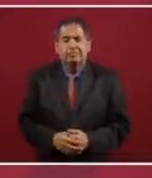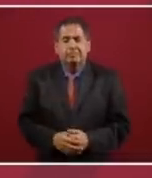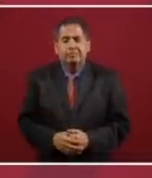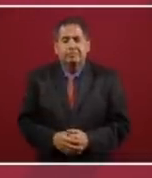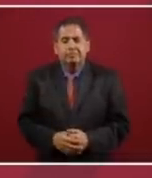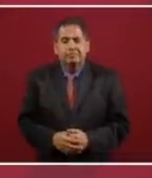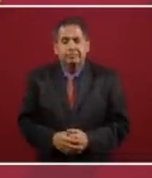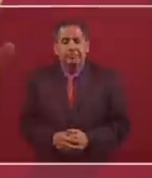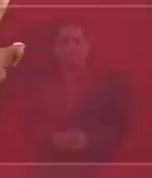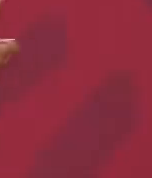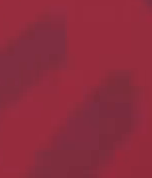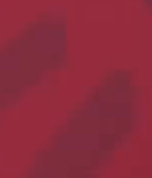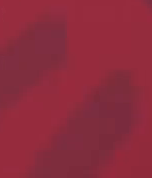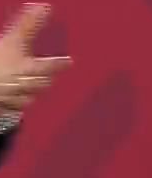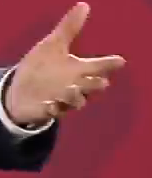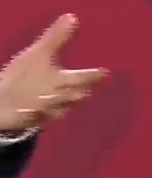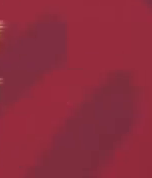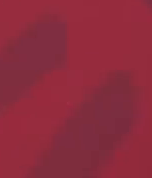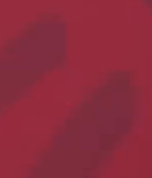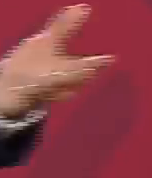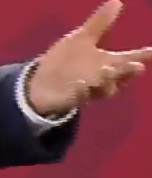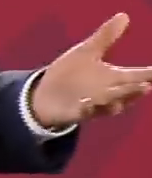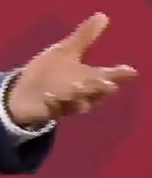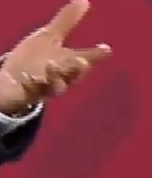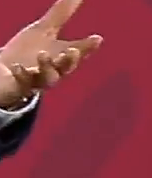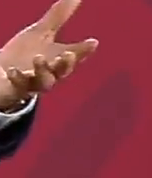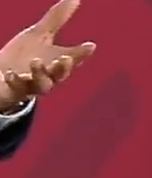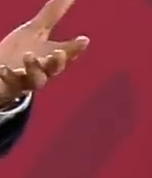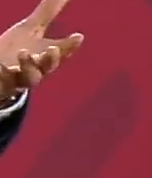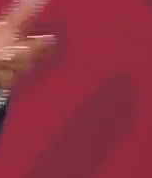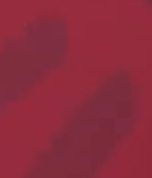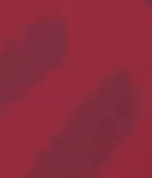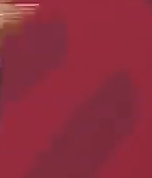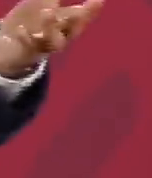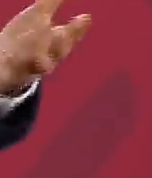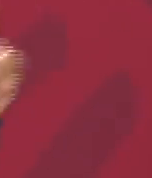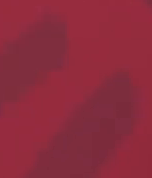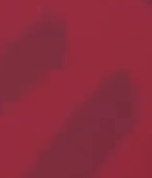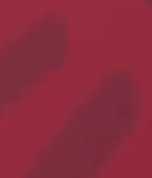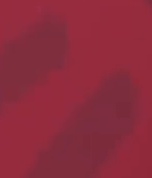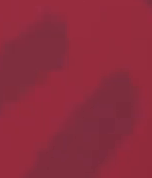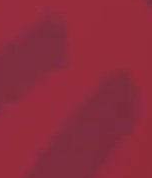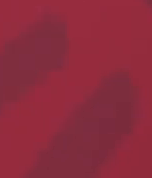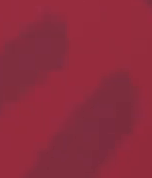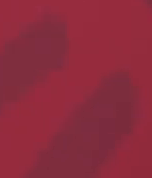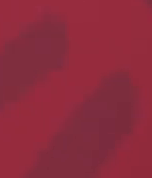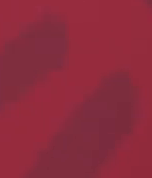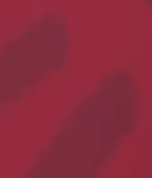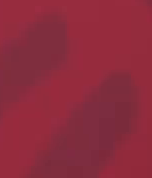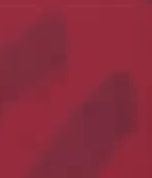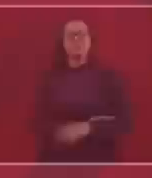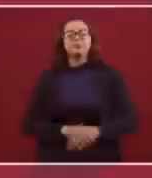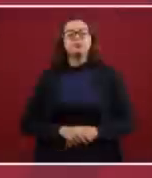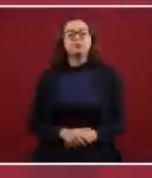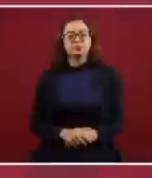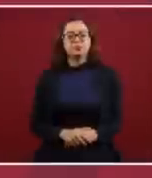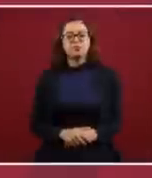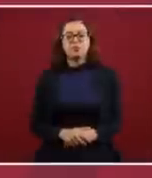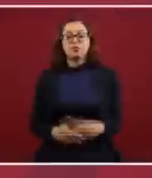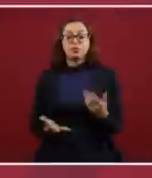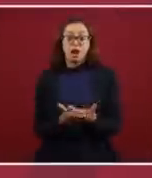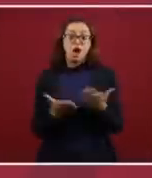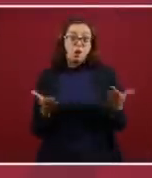Ahora, si están en malos pasos, pues sí. ¿Qué sucedía antes?